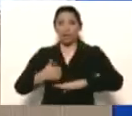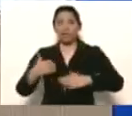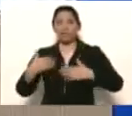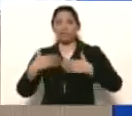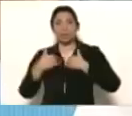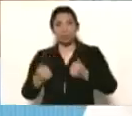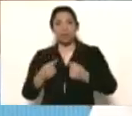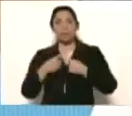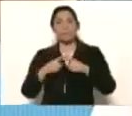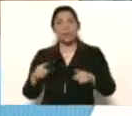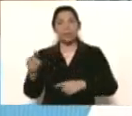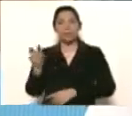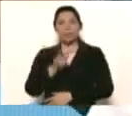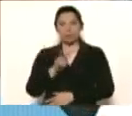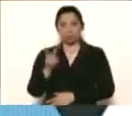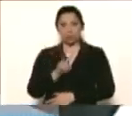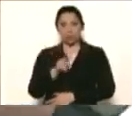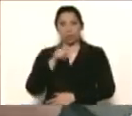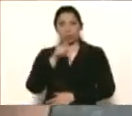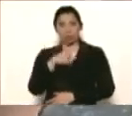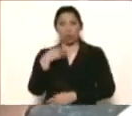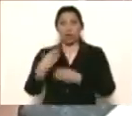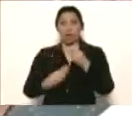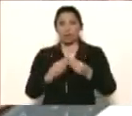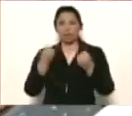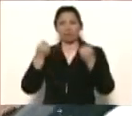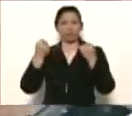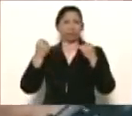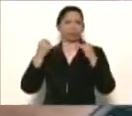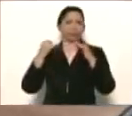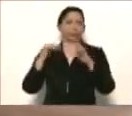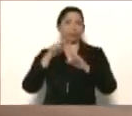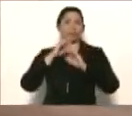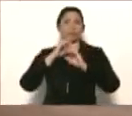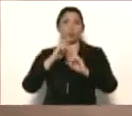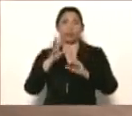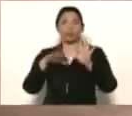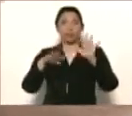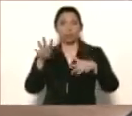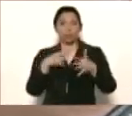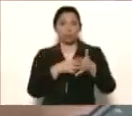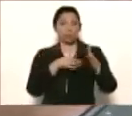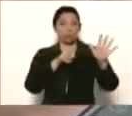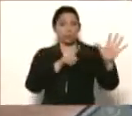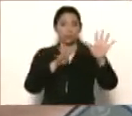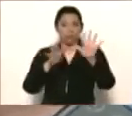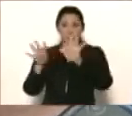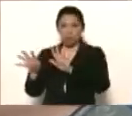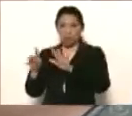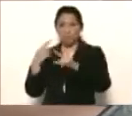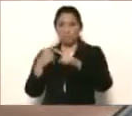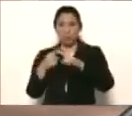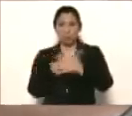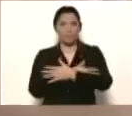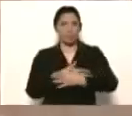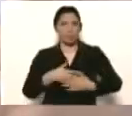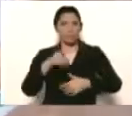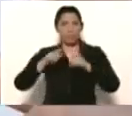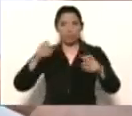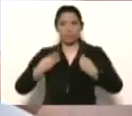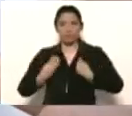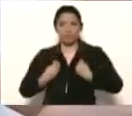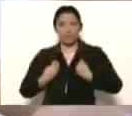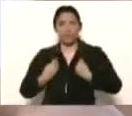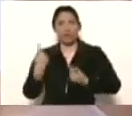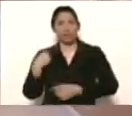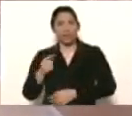caso de venezuela usted ha hecho muchísimos test 14 mil 699 por millón de habitantes y tiene